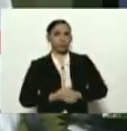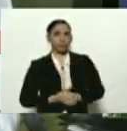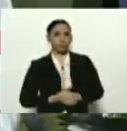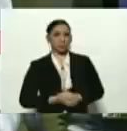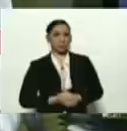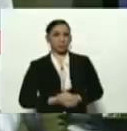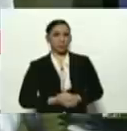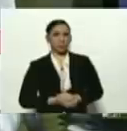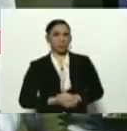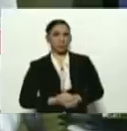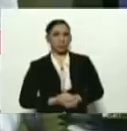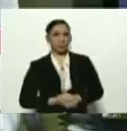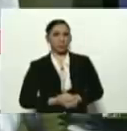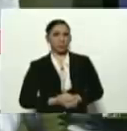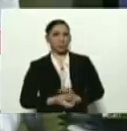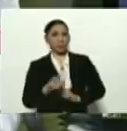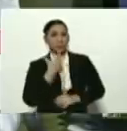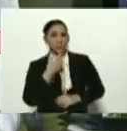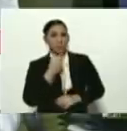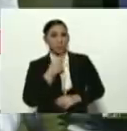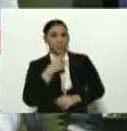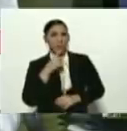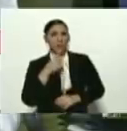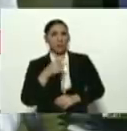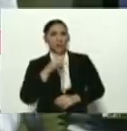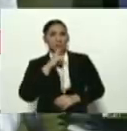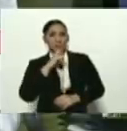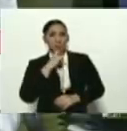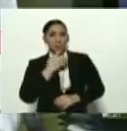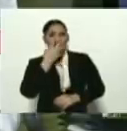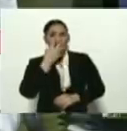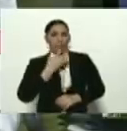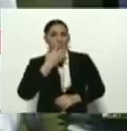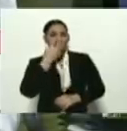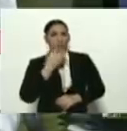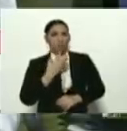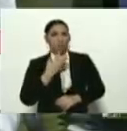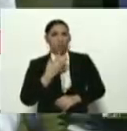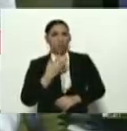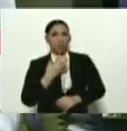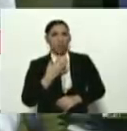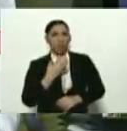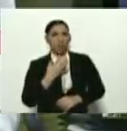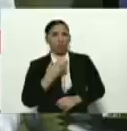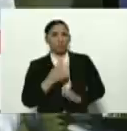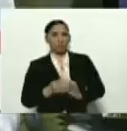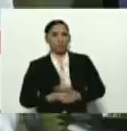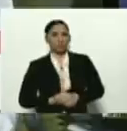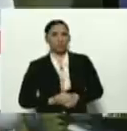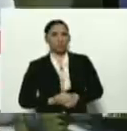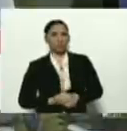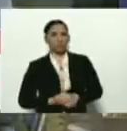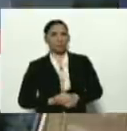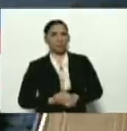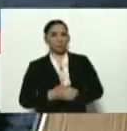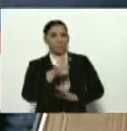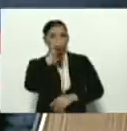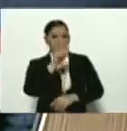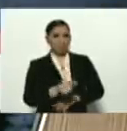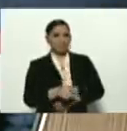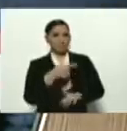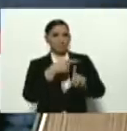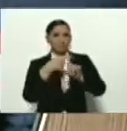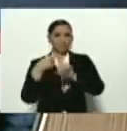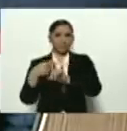comorbilidades. El tratamiento de la dificultad respiratoria causada por la tormenta de citoquinas en pacientes positivos al